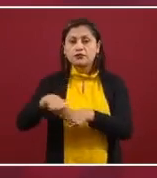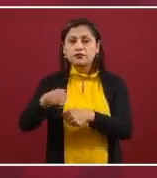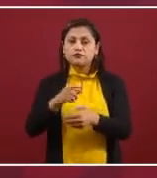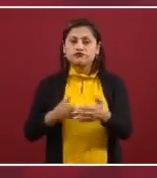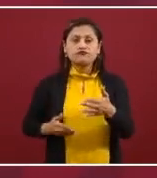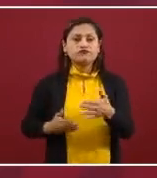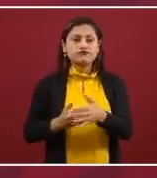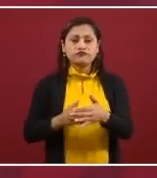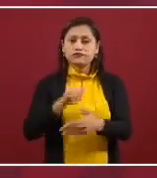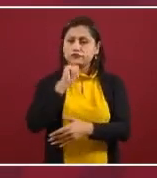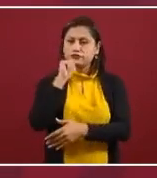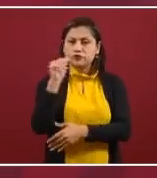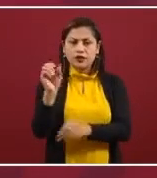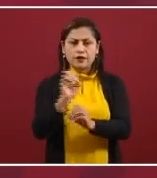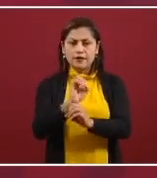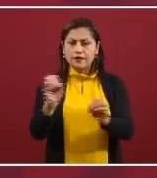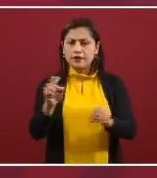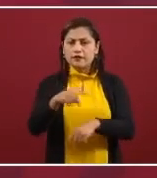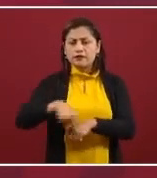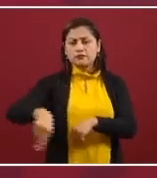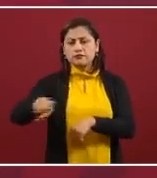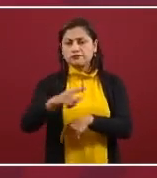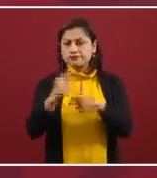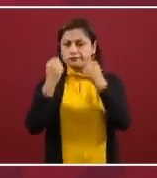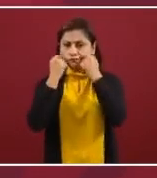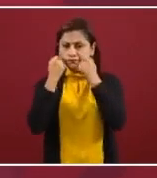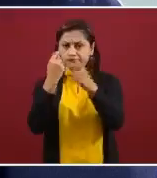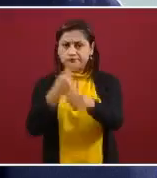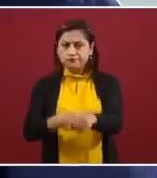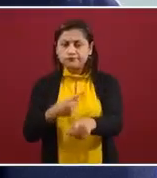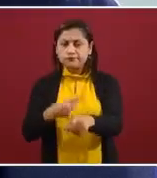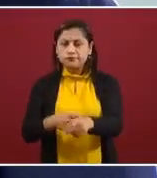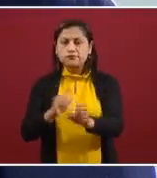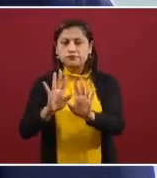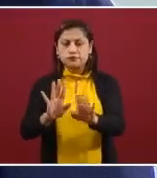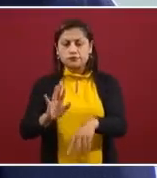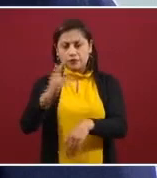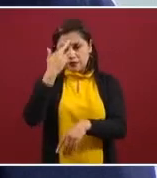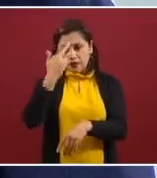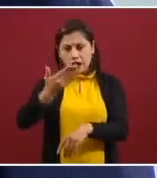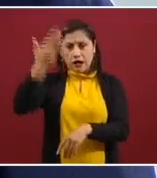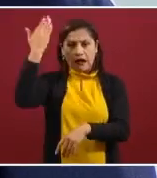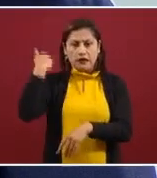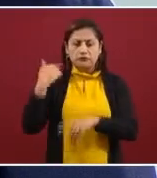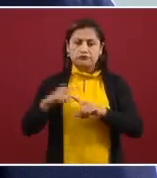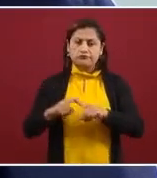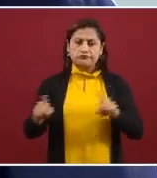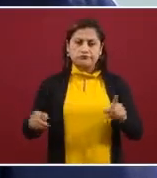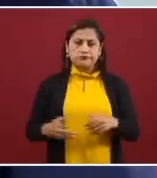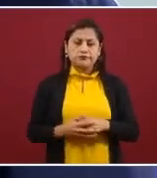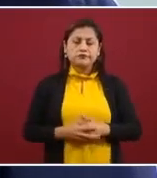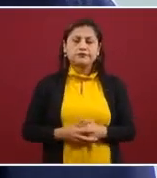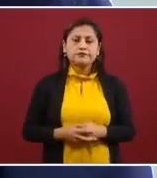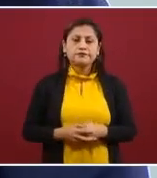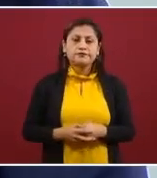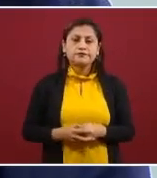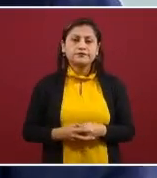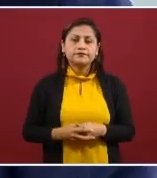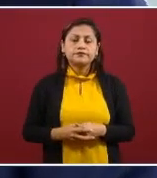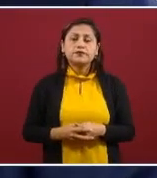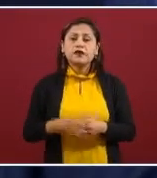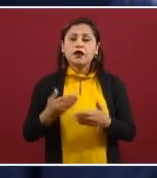para ningún tipo de padecimiento como era en los años anteriores. Todos los esfuerzos